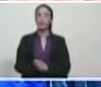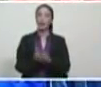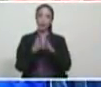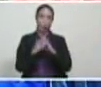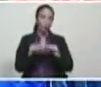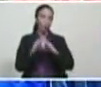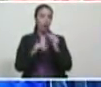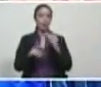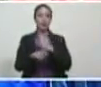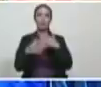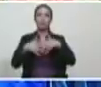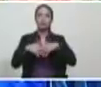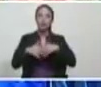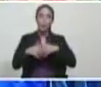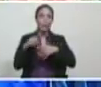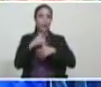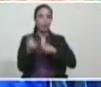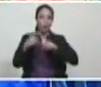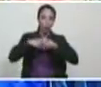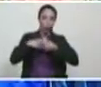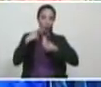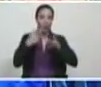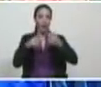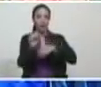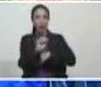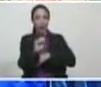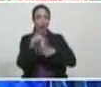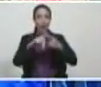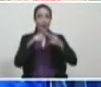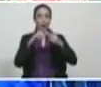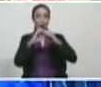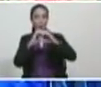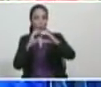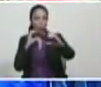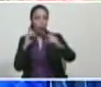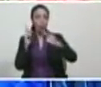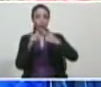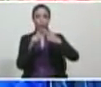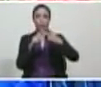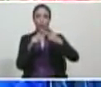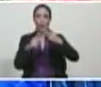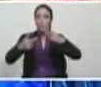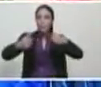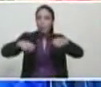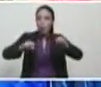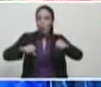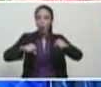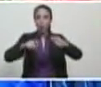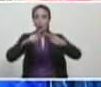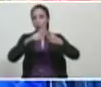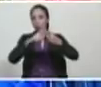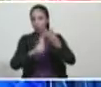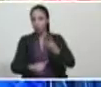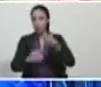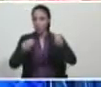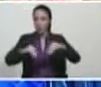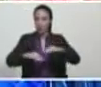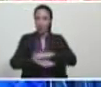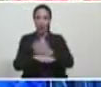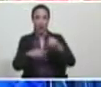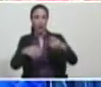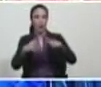autobuses, autobusetes. Estamos claros cuando hablo de industrias ensambladoras. Como esta industria que está aquí, que